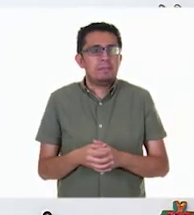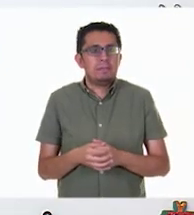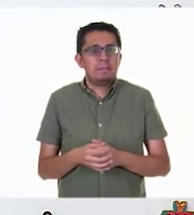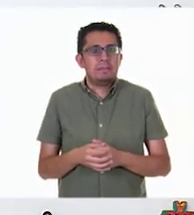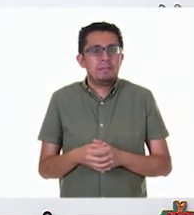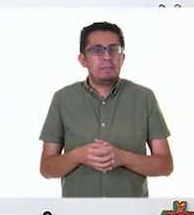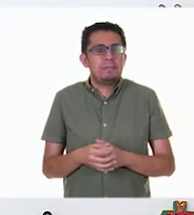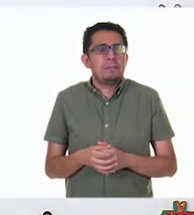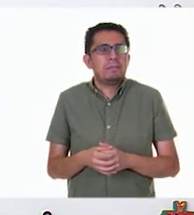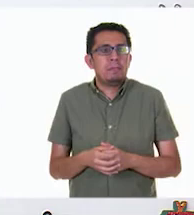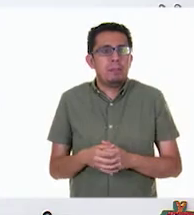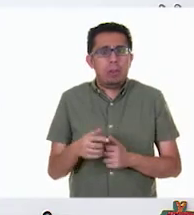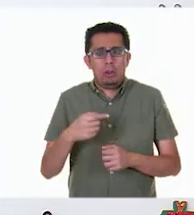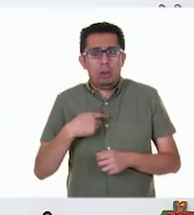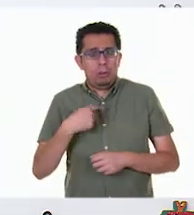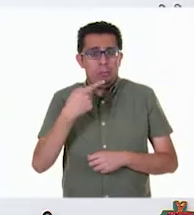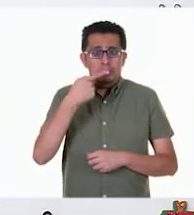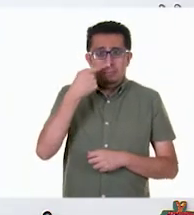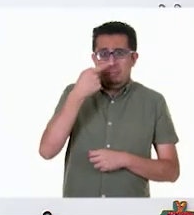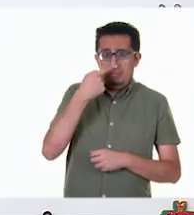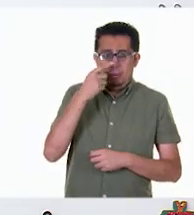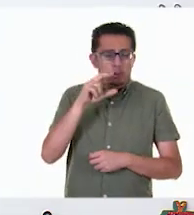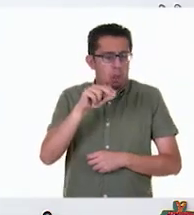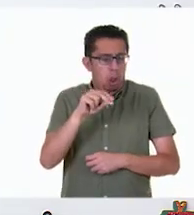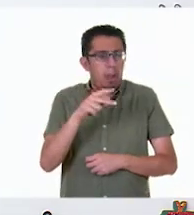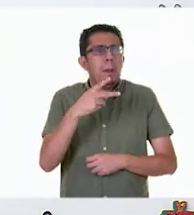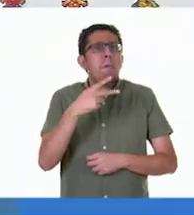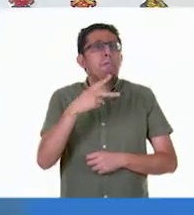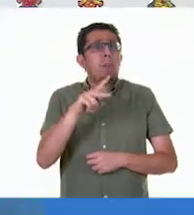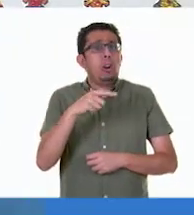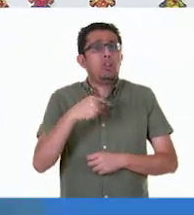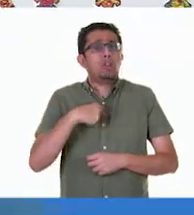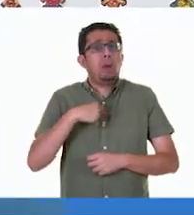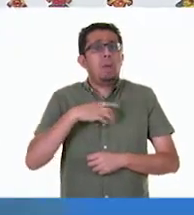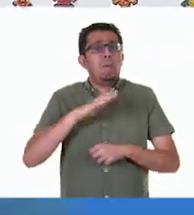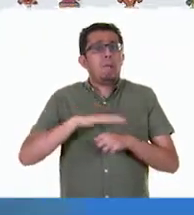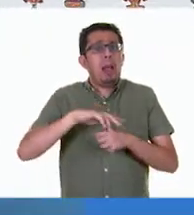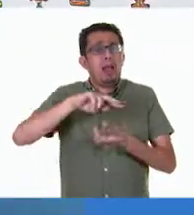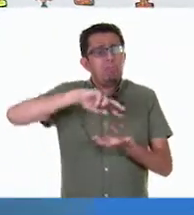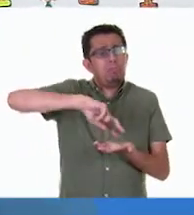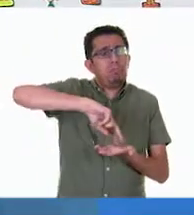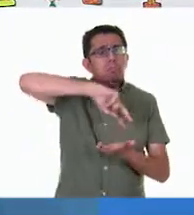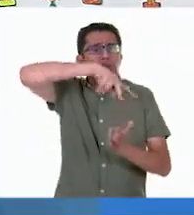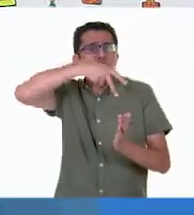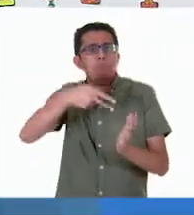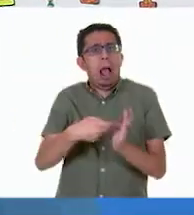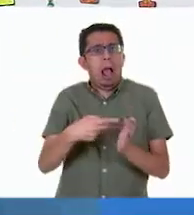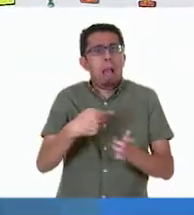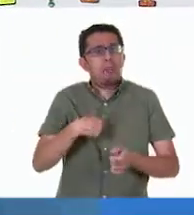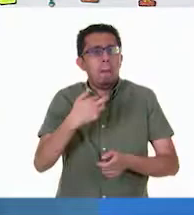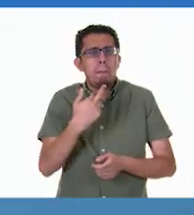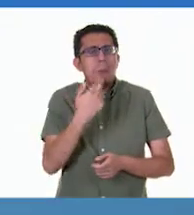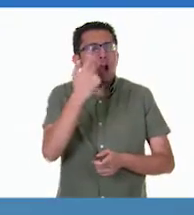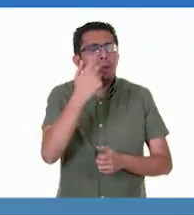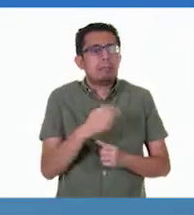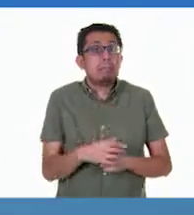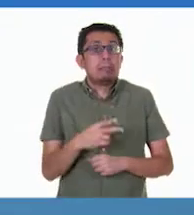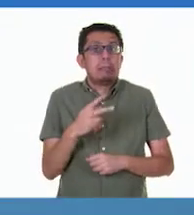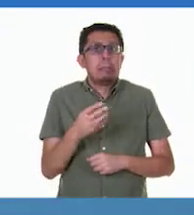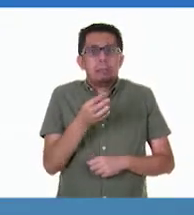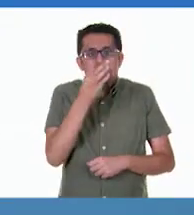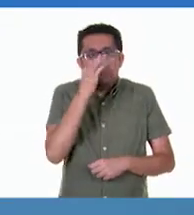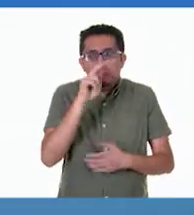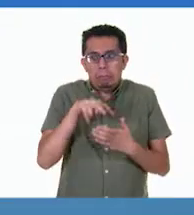Pues no es por presumir, pero yo di los saltos más grandes. Aunque casi me